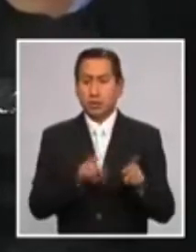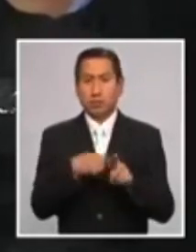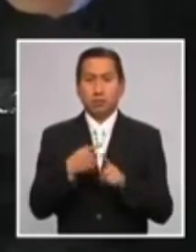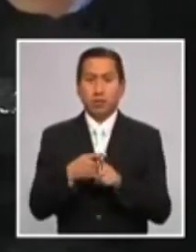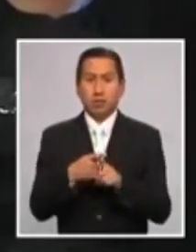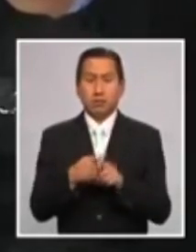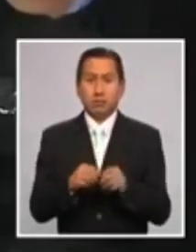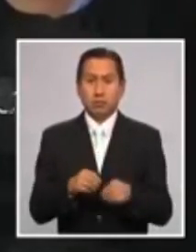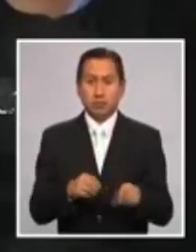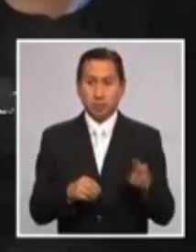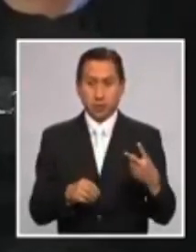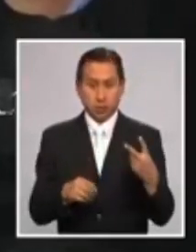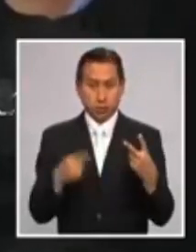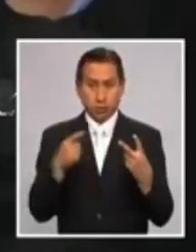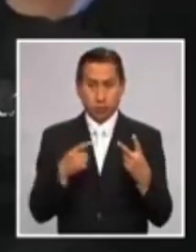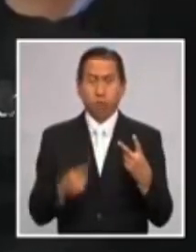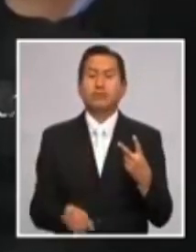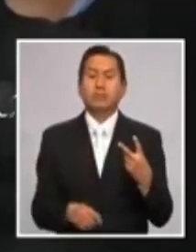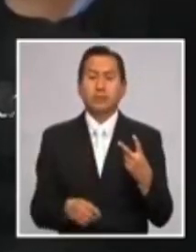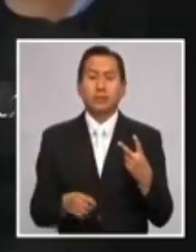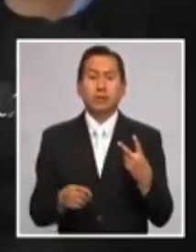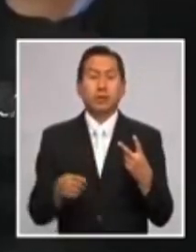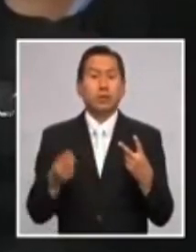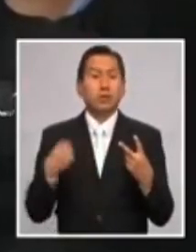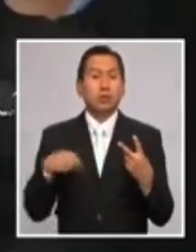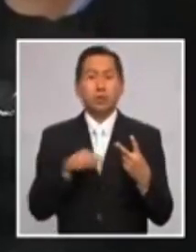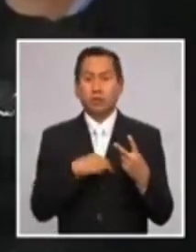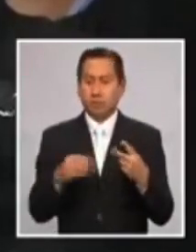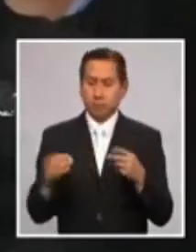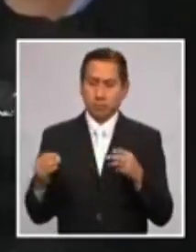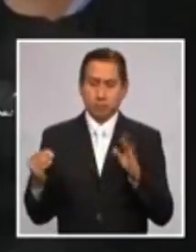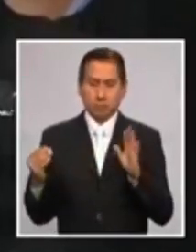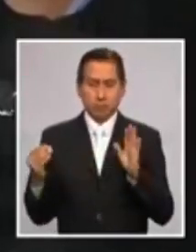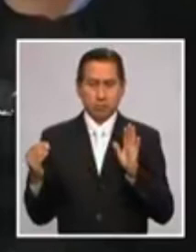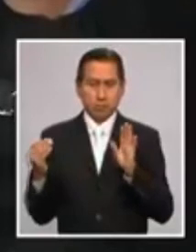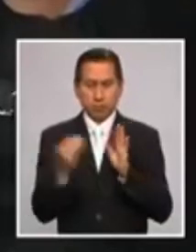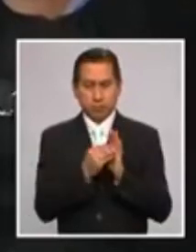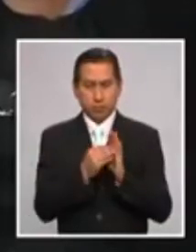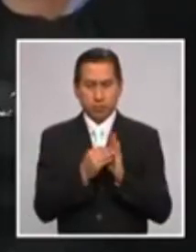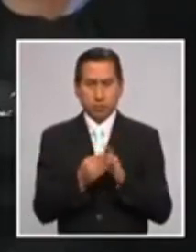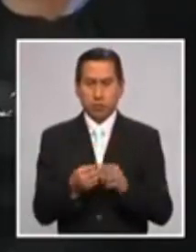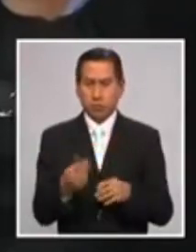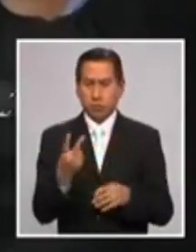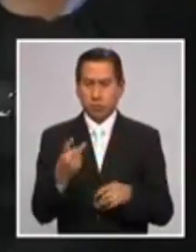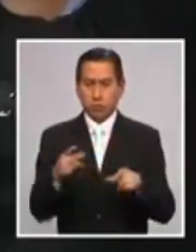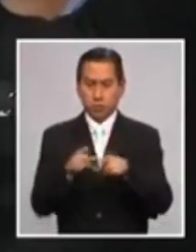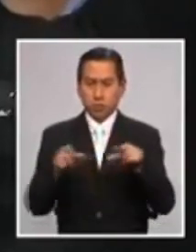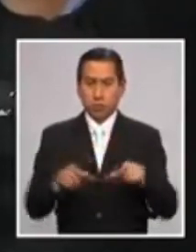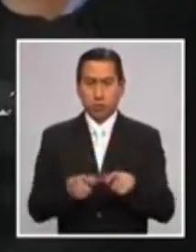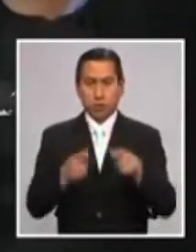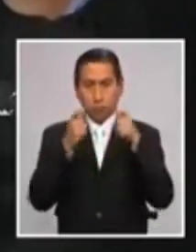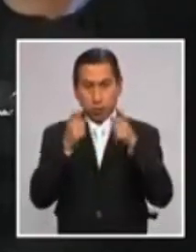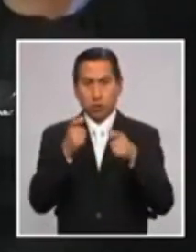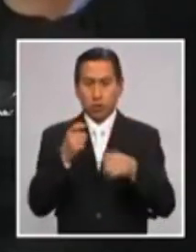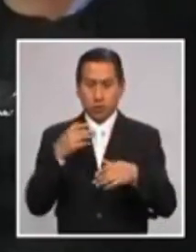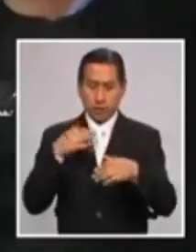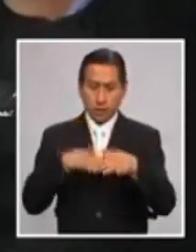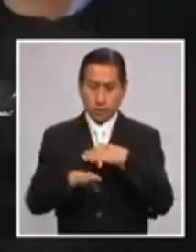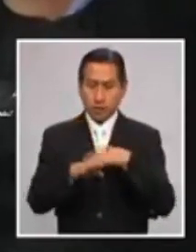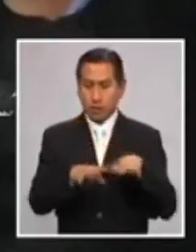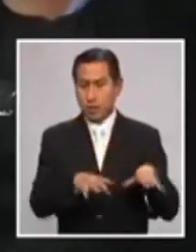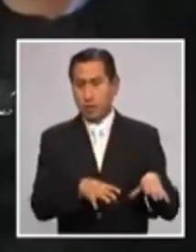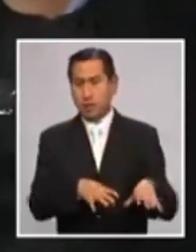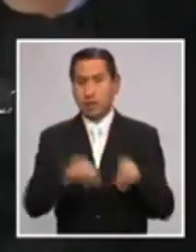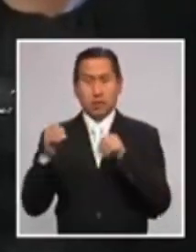como segundo punto, se establecerá dos puntos de control de ingreso y salida